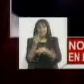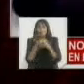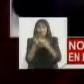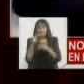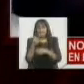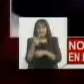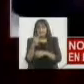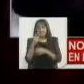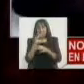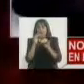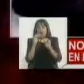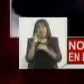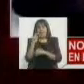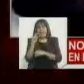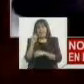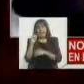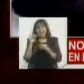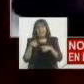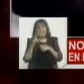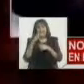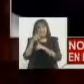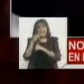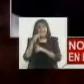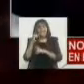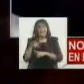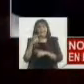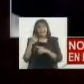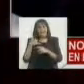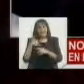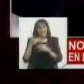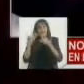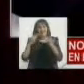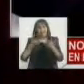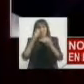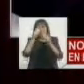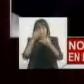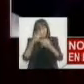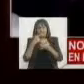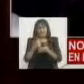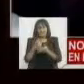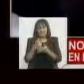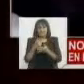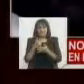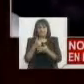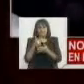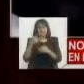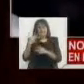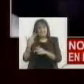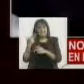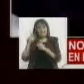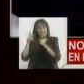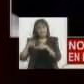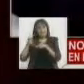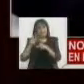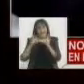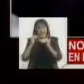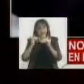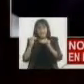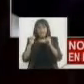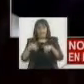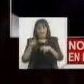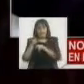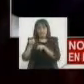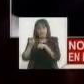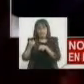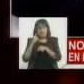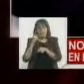UNOSAT, la Organización de Naciones Unidas en Satélite, que dan reportes de terceros y equilibrados de lo que está sucediendo